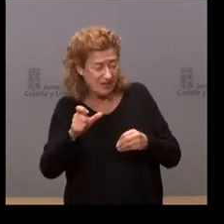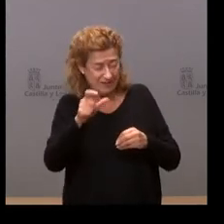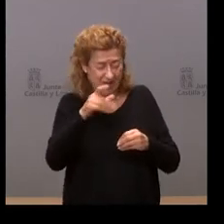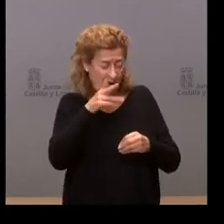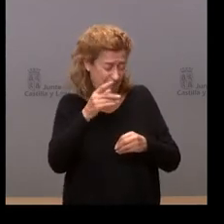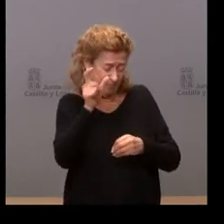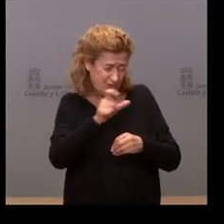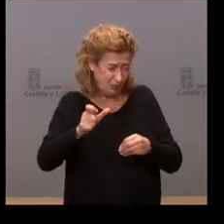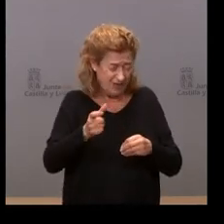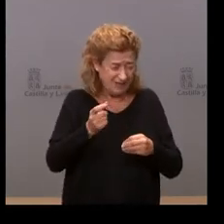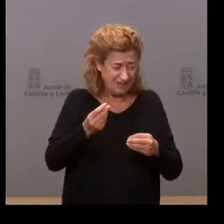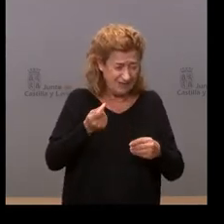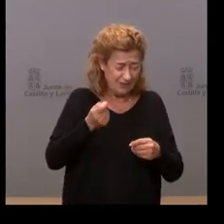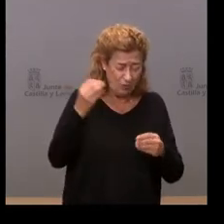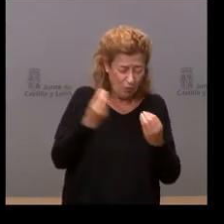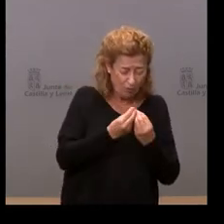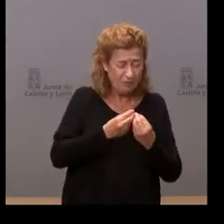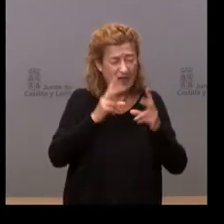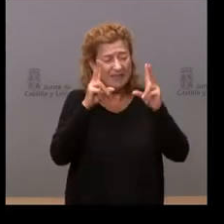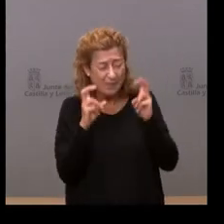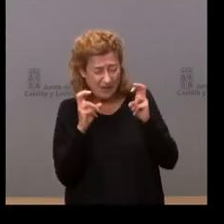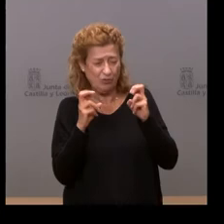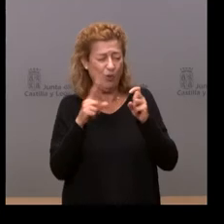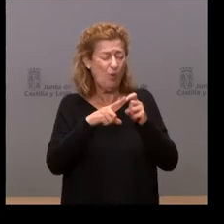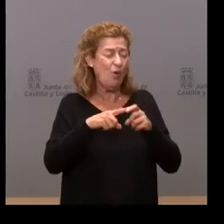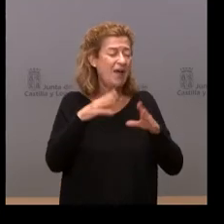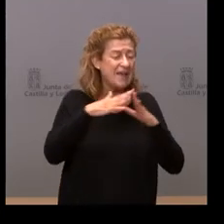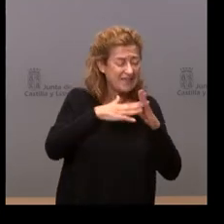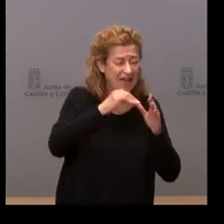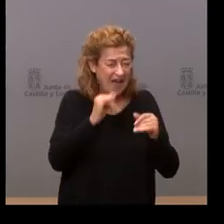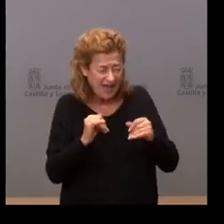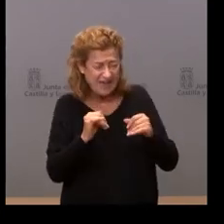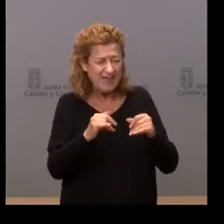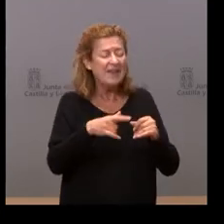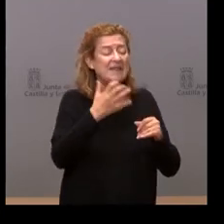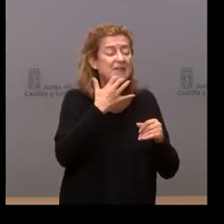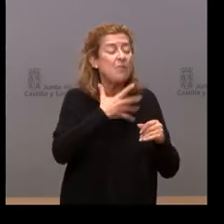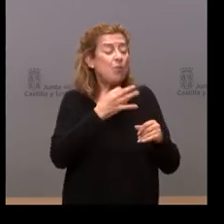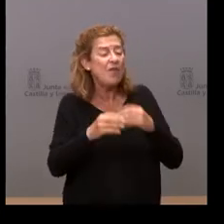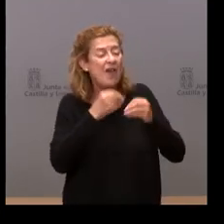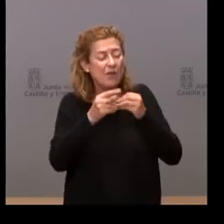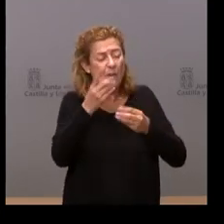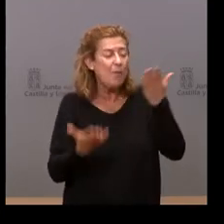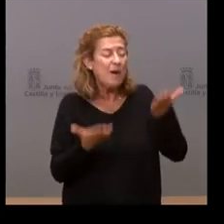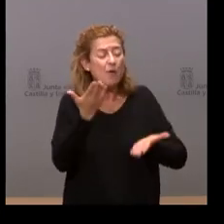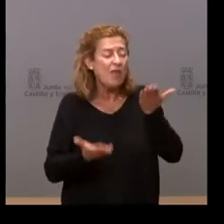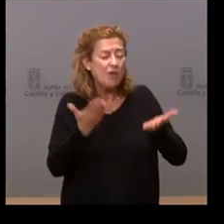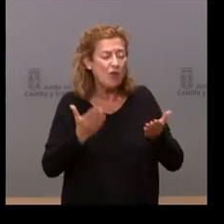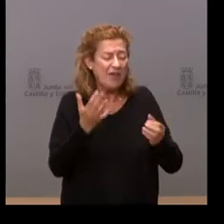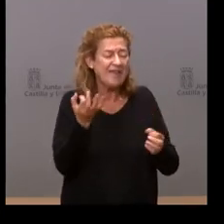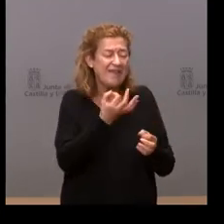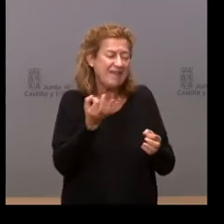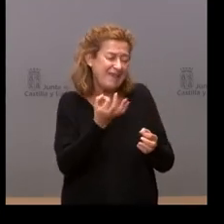afectado por aislamientos y cuarentenas en en 1.009 creo que ha dicho si nos puede hacer una valoración cualitativa de lo que eso